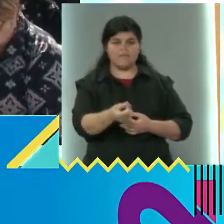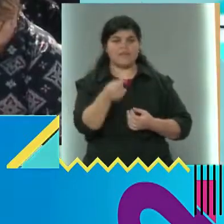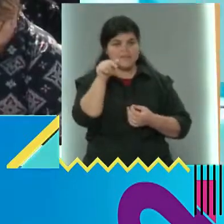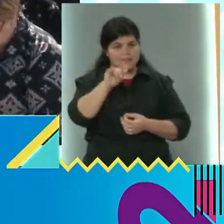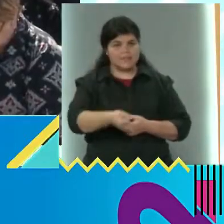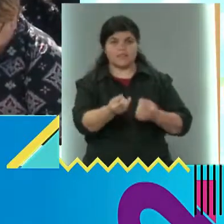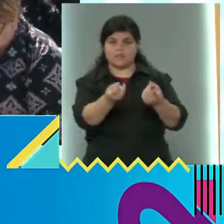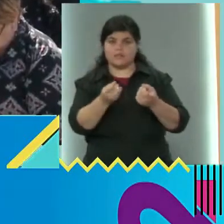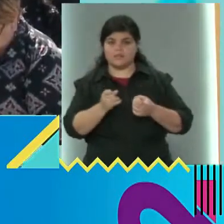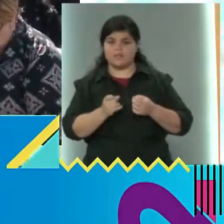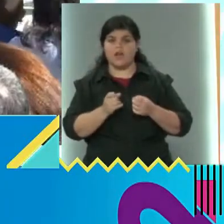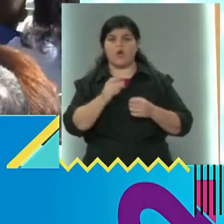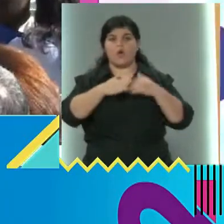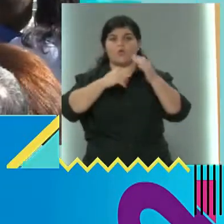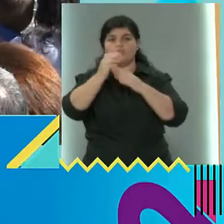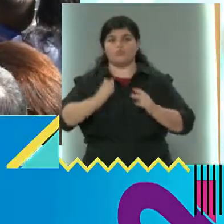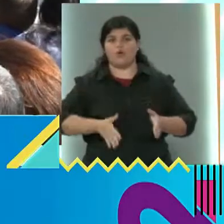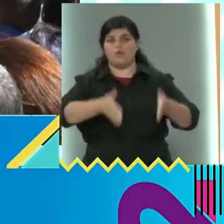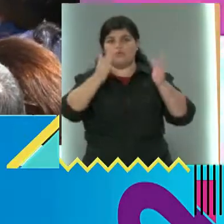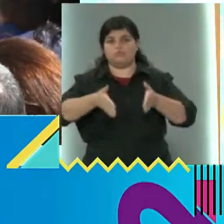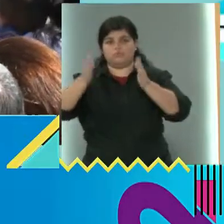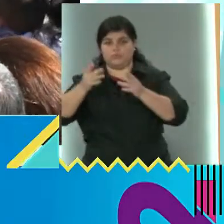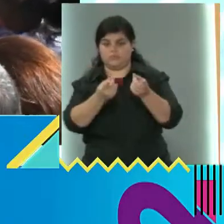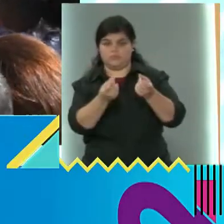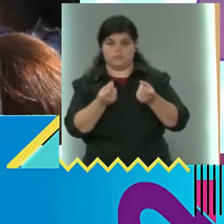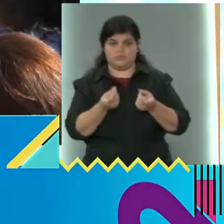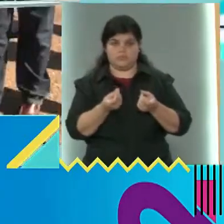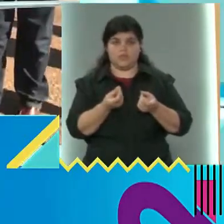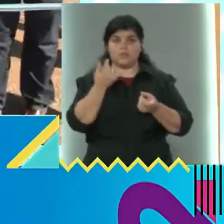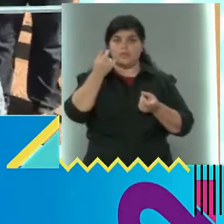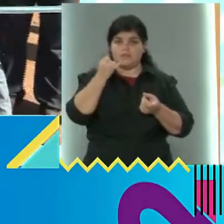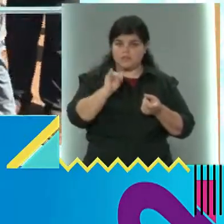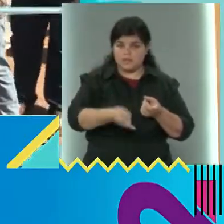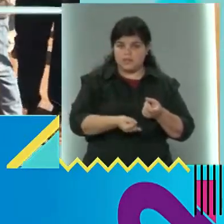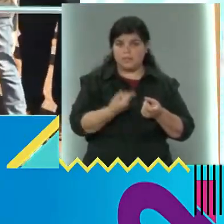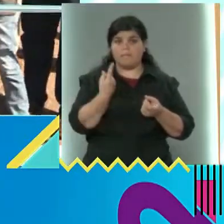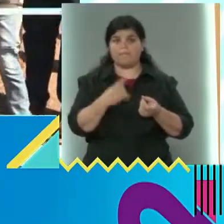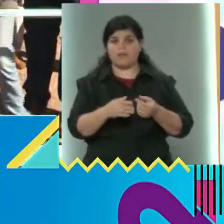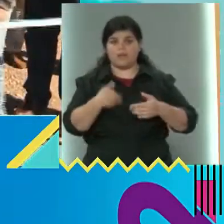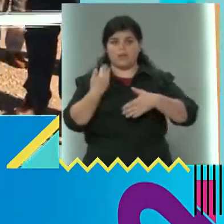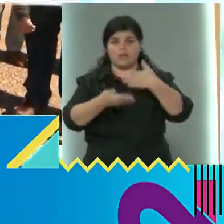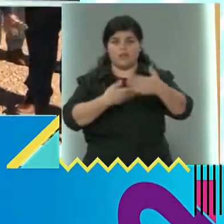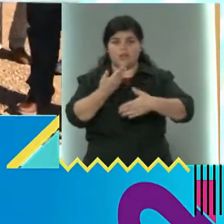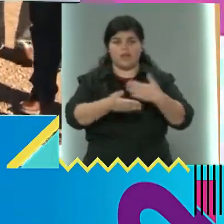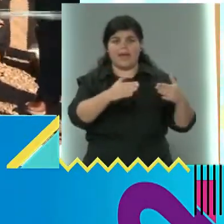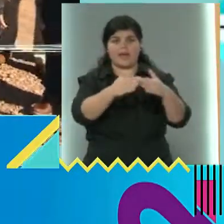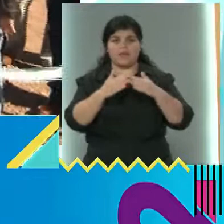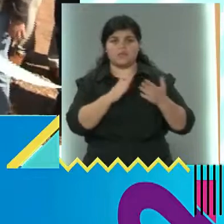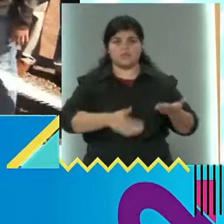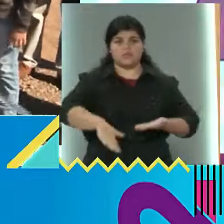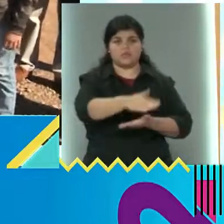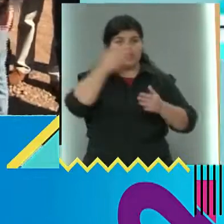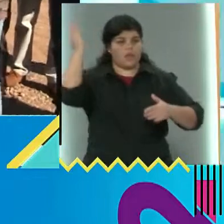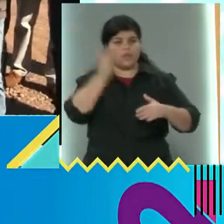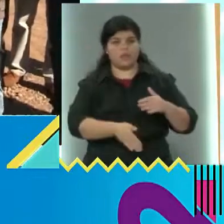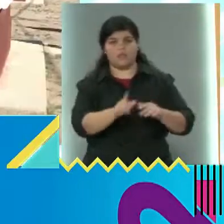necesaria, pero habría que haberlo ido prorrateando en el tiempo, no darle de baja tan rápido a la vivienda social y